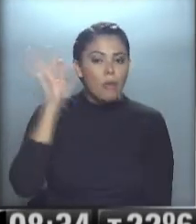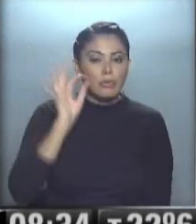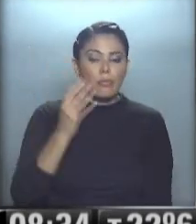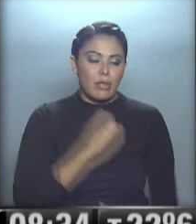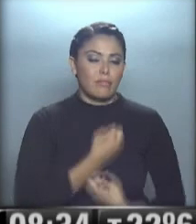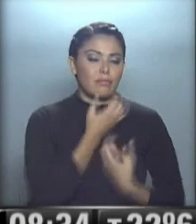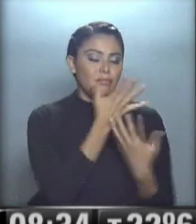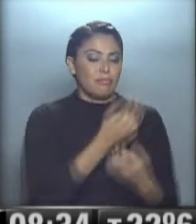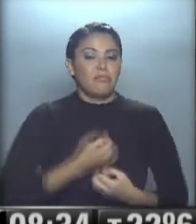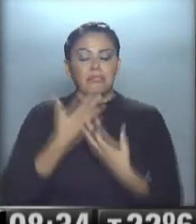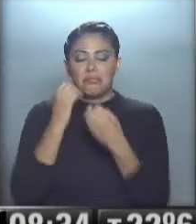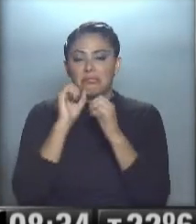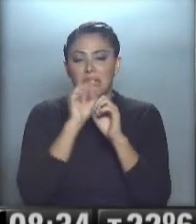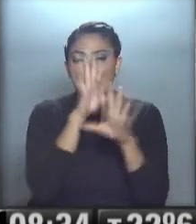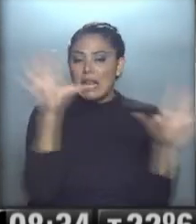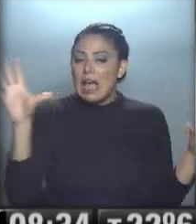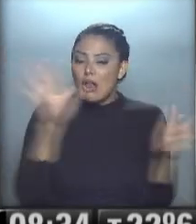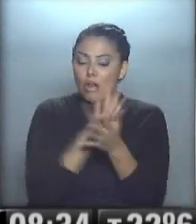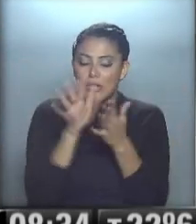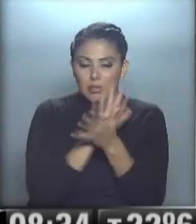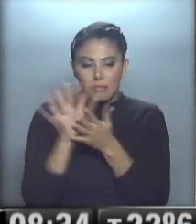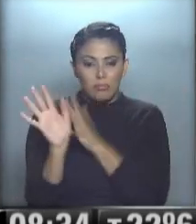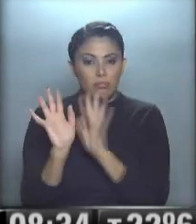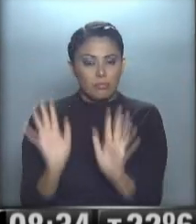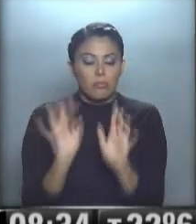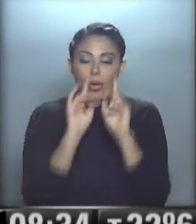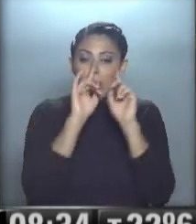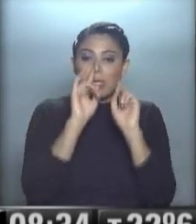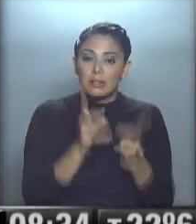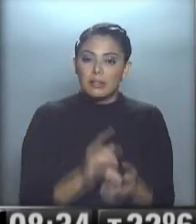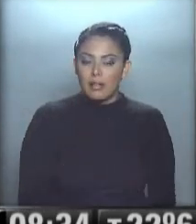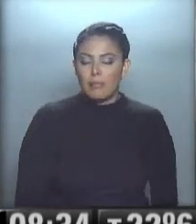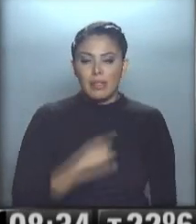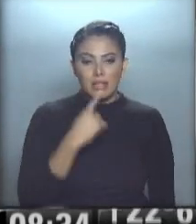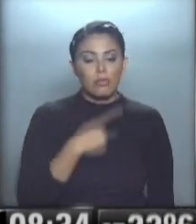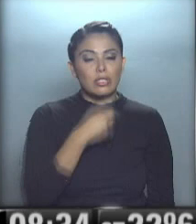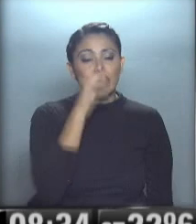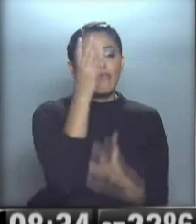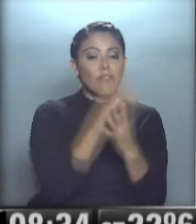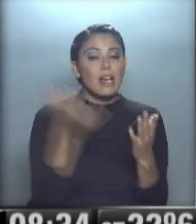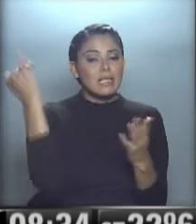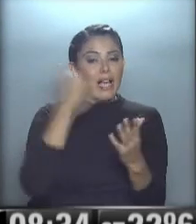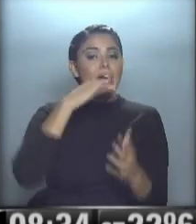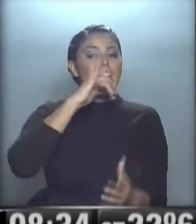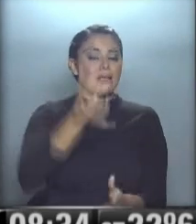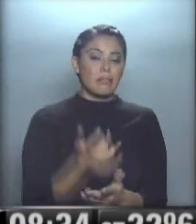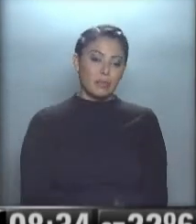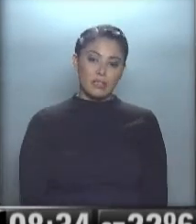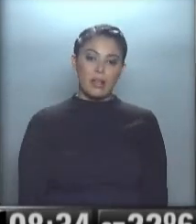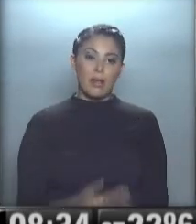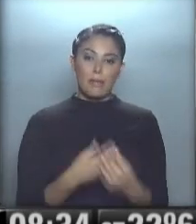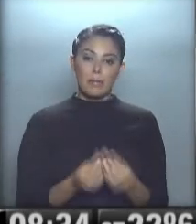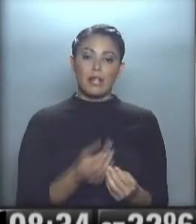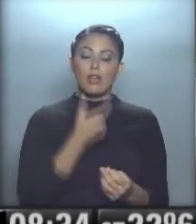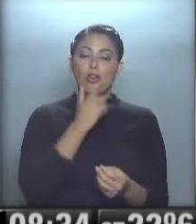expresarnos de un modo claro y transparente, prístino, pero también hacer un mea culpa, en el sentido de no generar